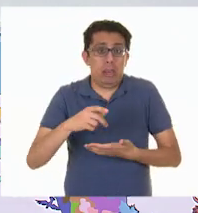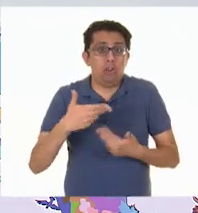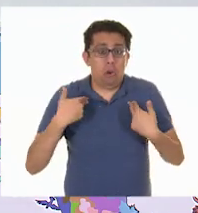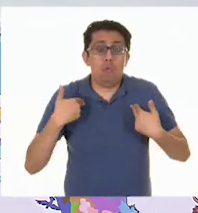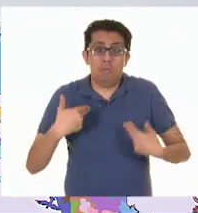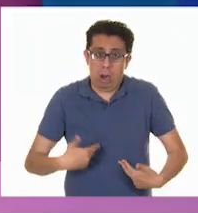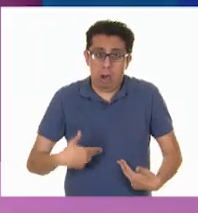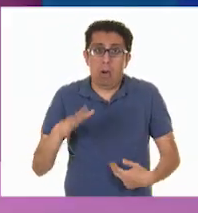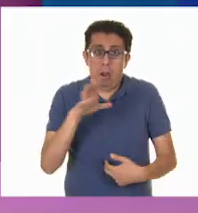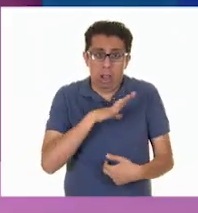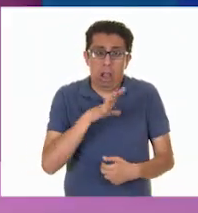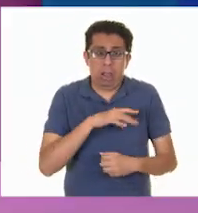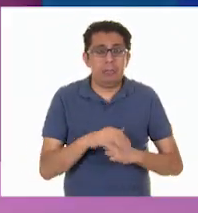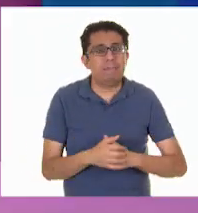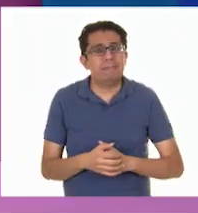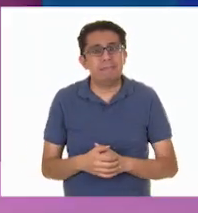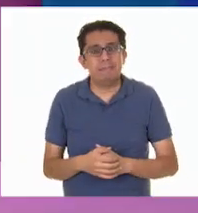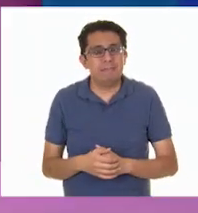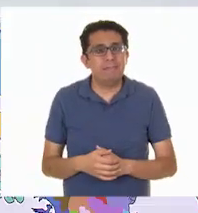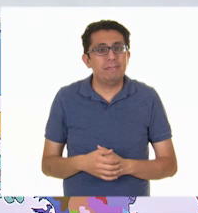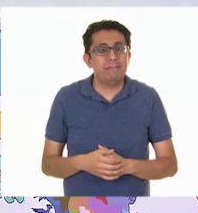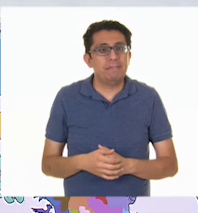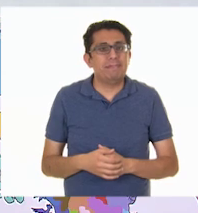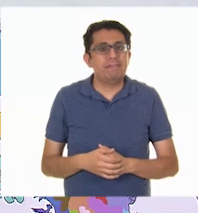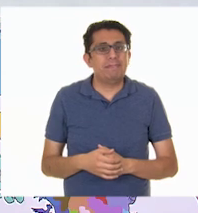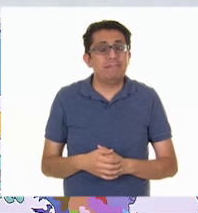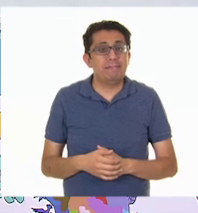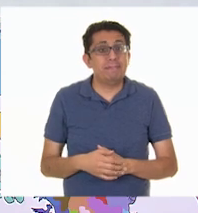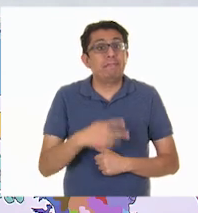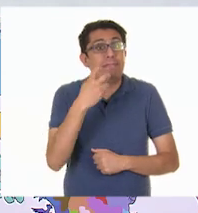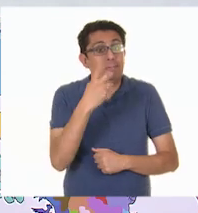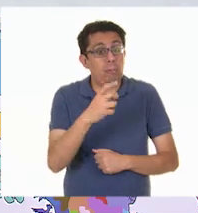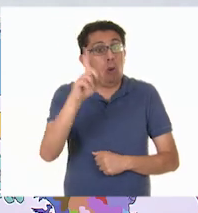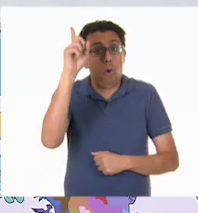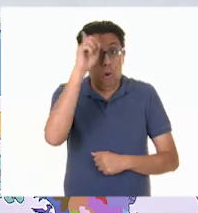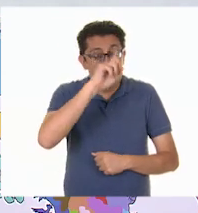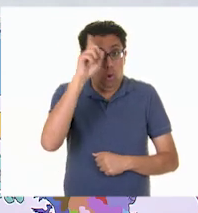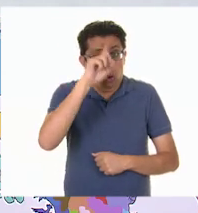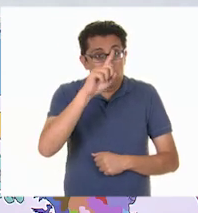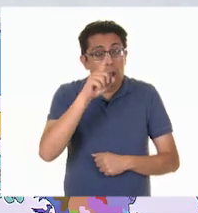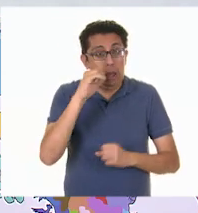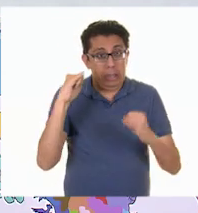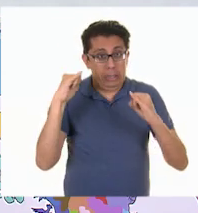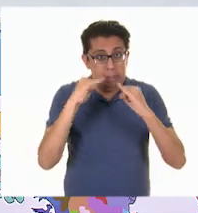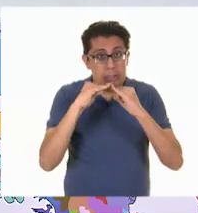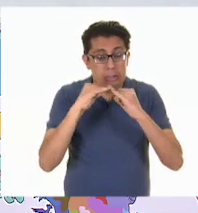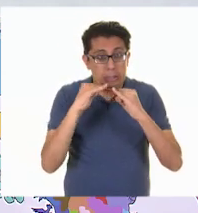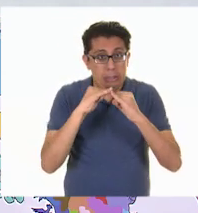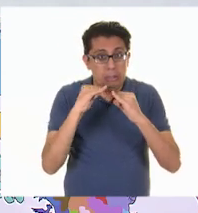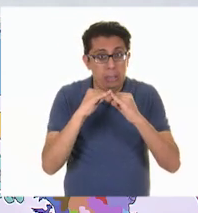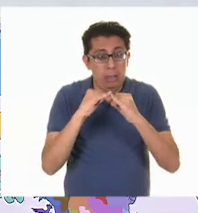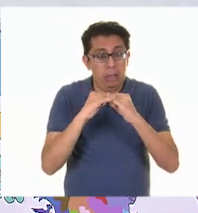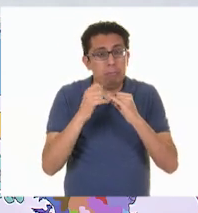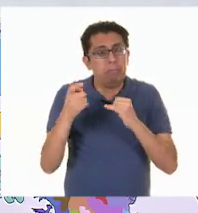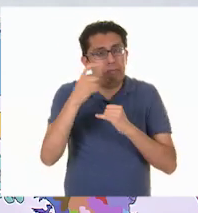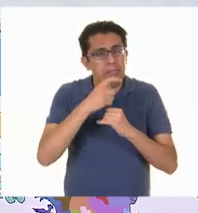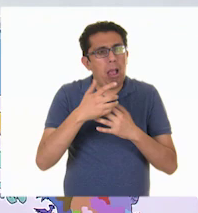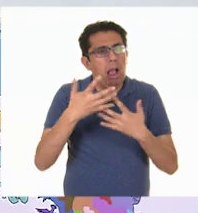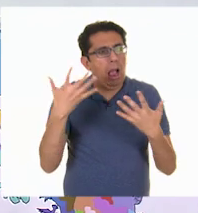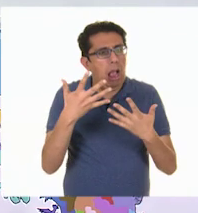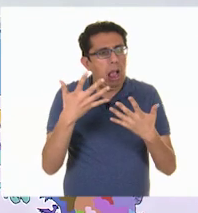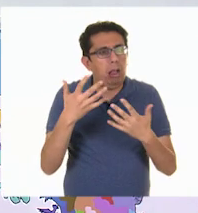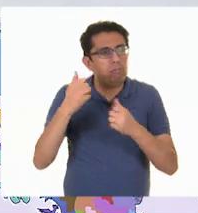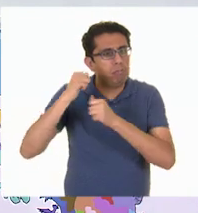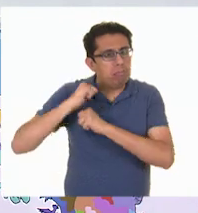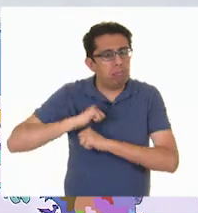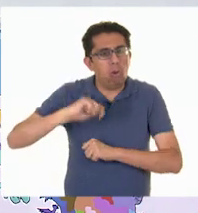¿Lo recuerdan? Claro que sí. Por ello, las recomendaciones emitidas por las instituciones que se encargan de orientar tanto a